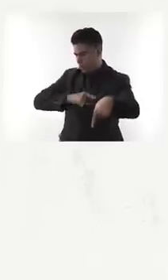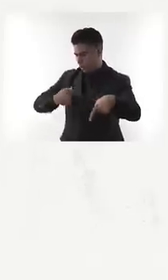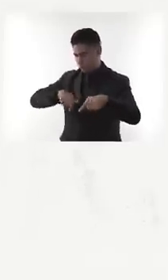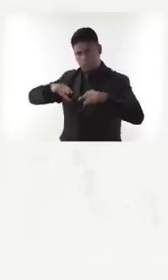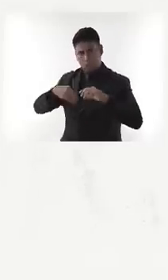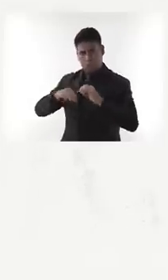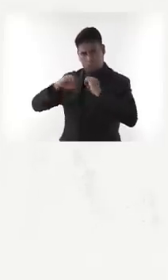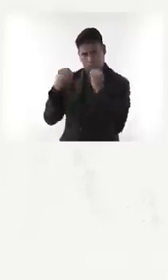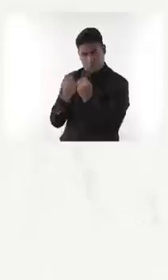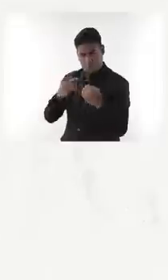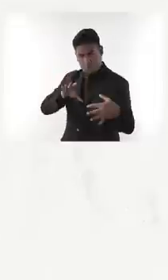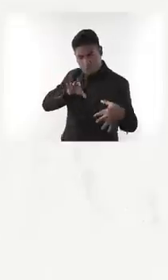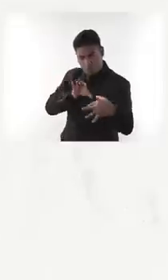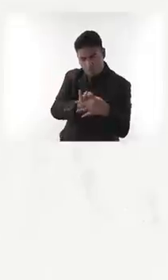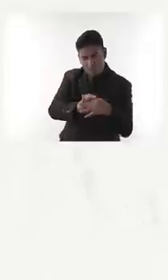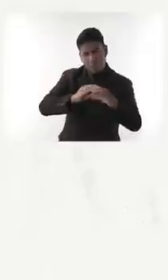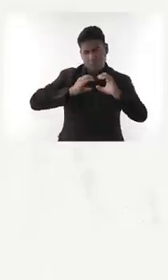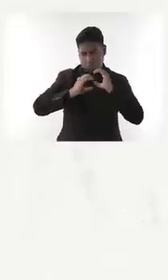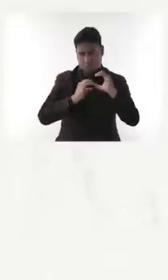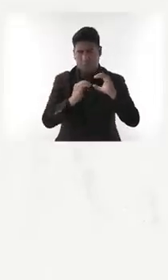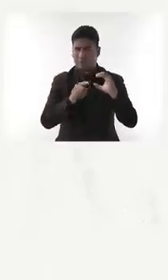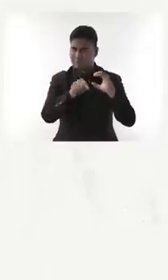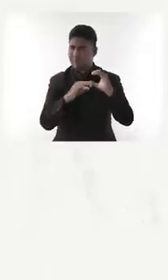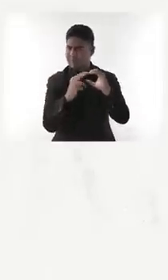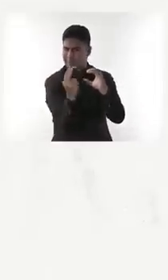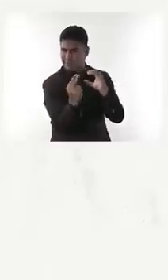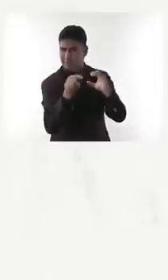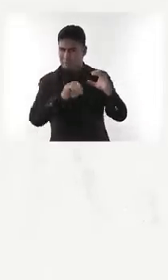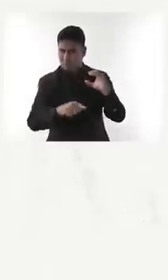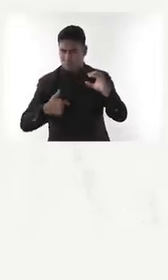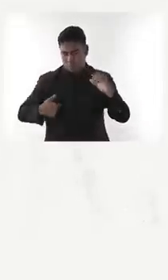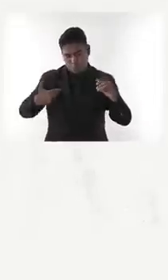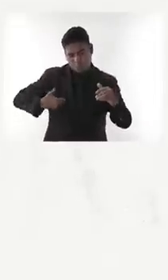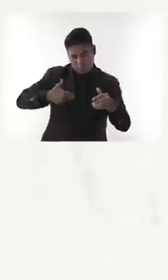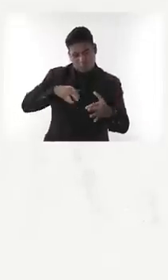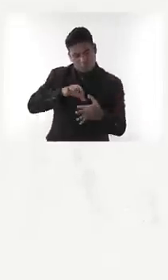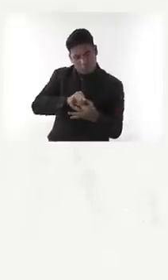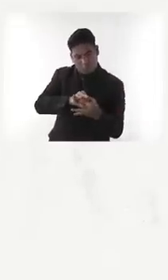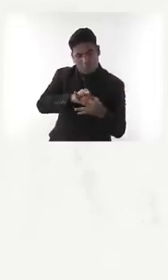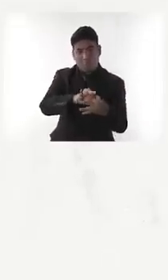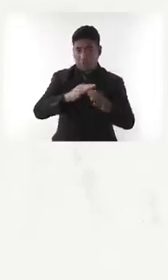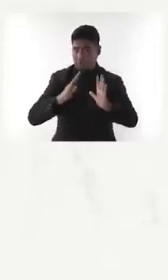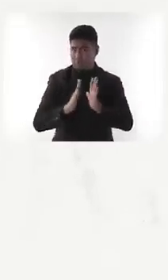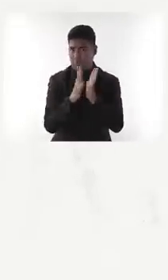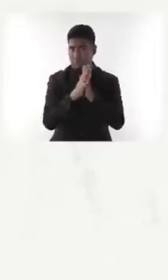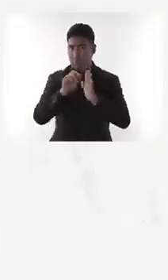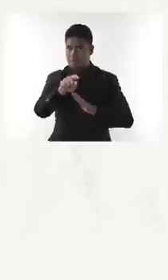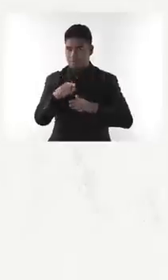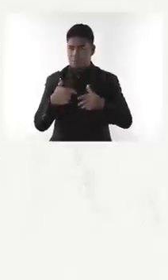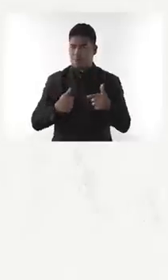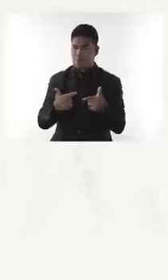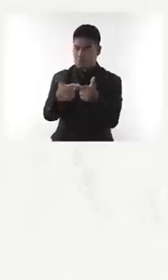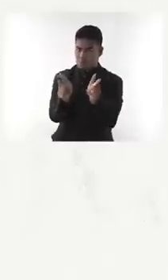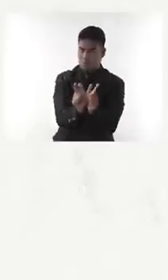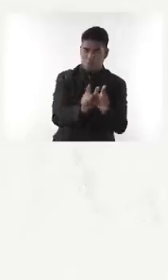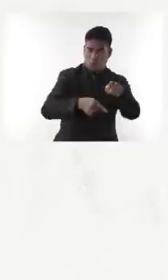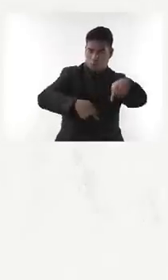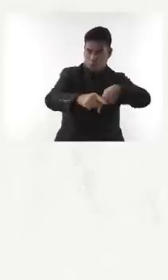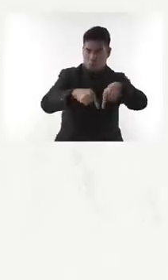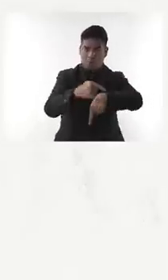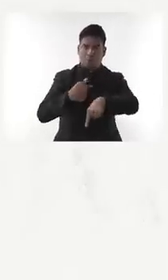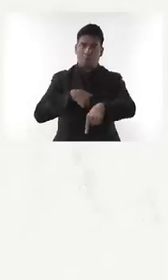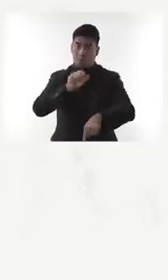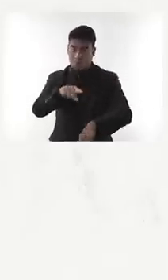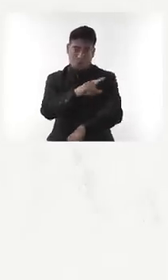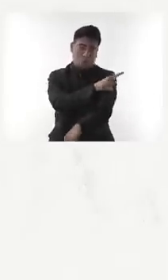Comunicación, seguimiento y coparticipación con los clubes de la Liga MX y de la